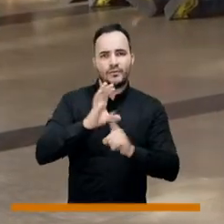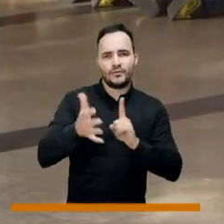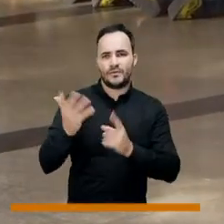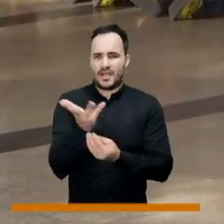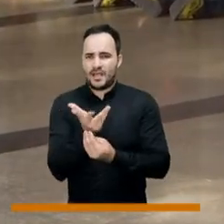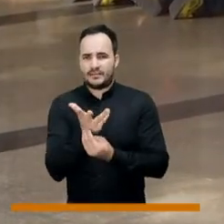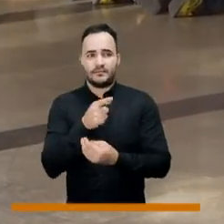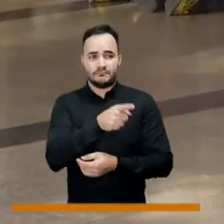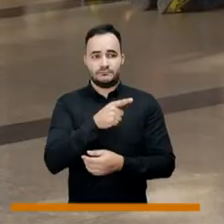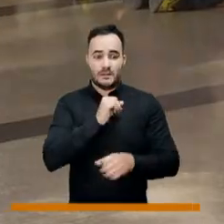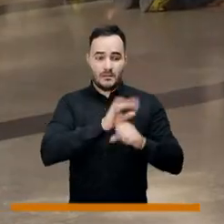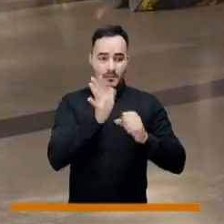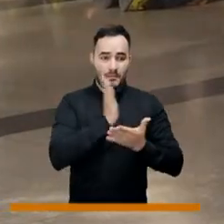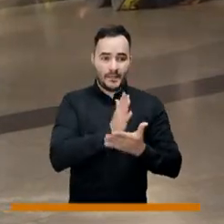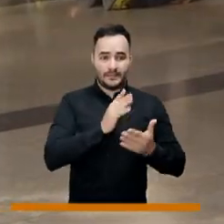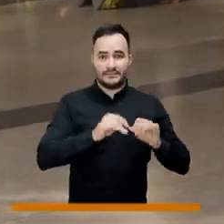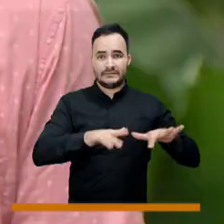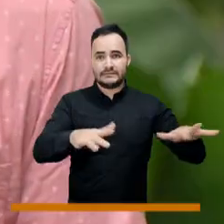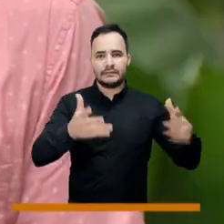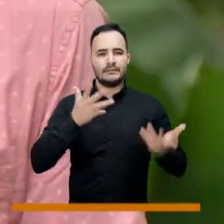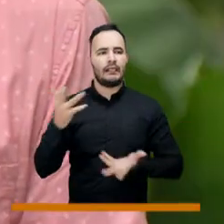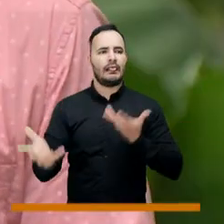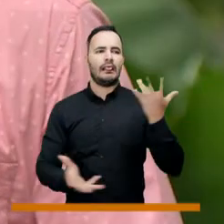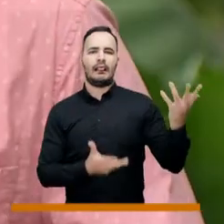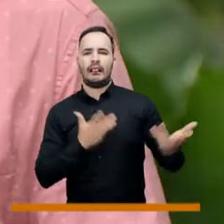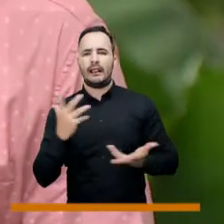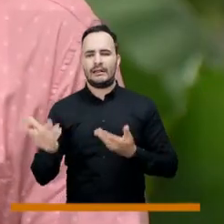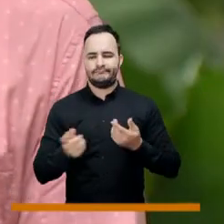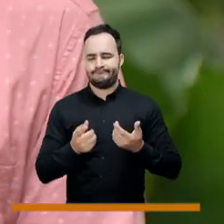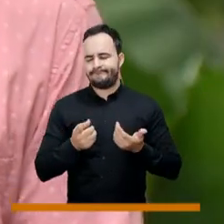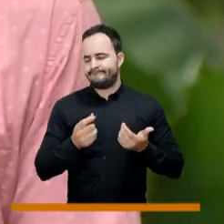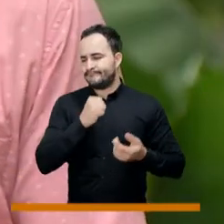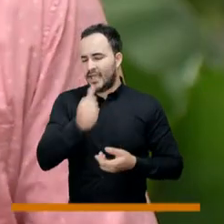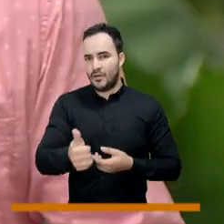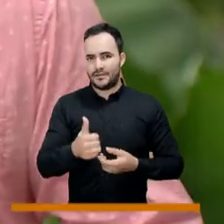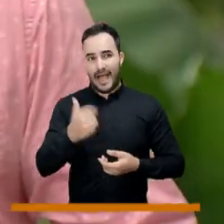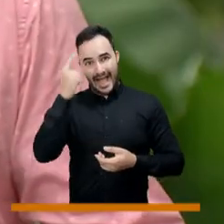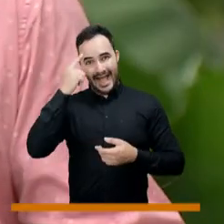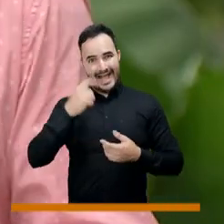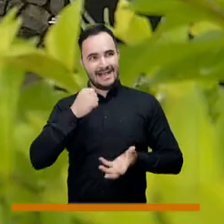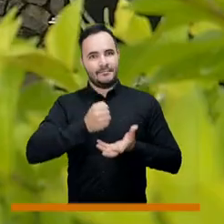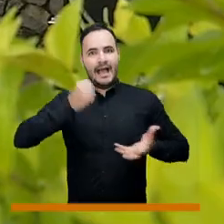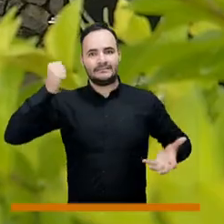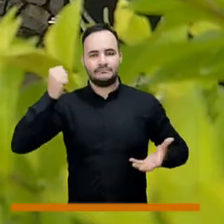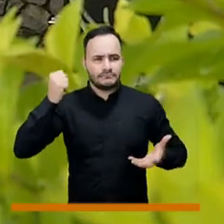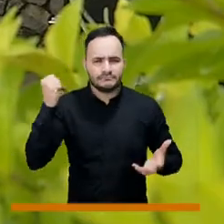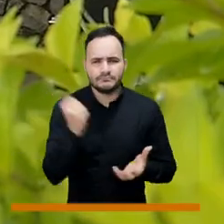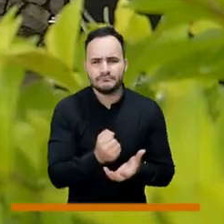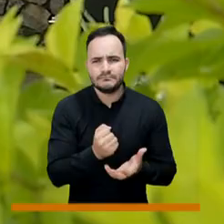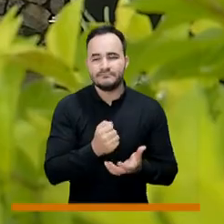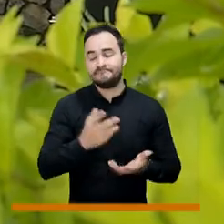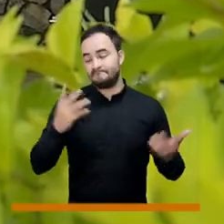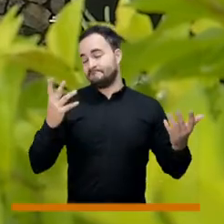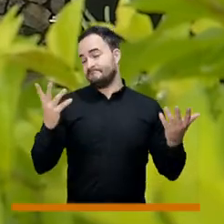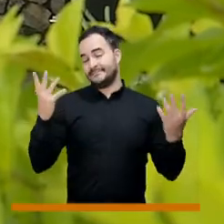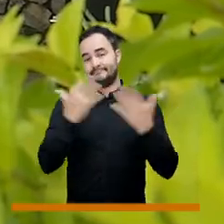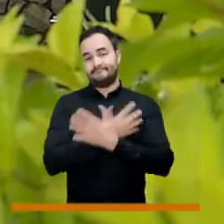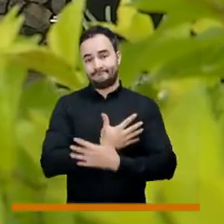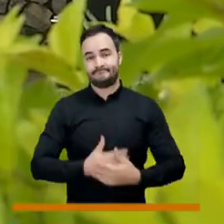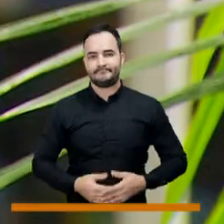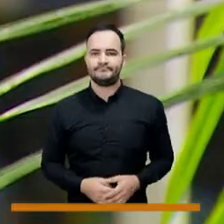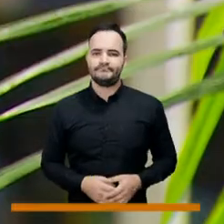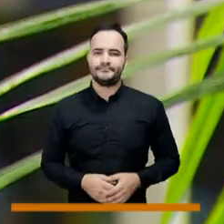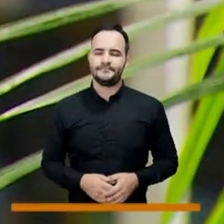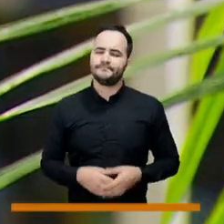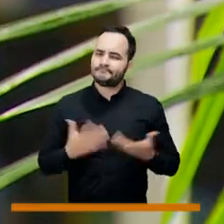culturales sufrieron mucho, uno esperaría que hubiera sido antes mayor. Pero bueno, esa es la realidad en la que nos encontramos en este